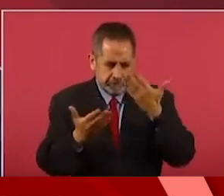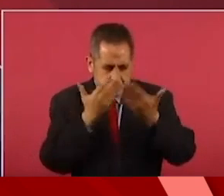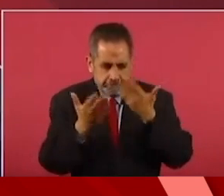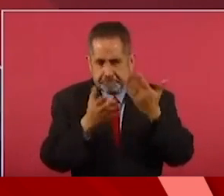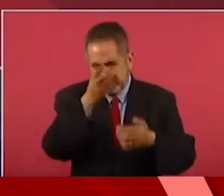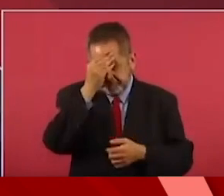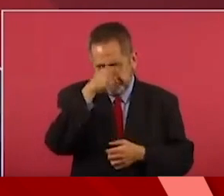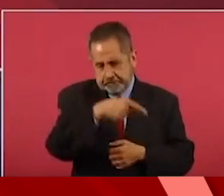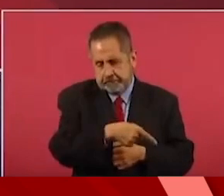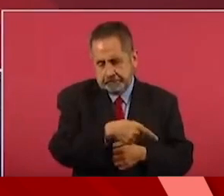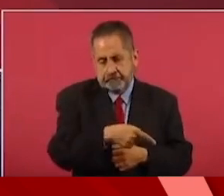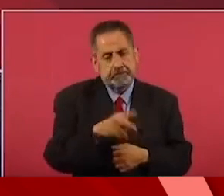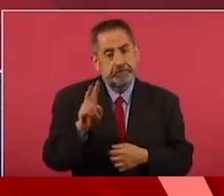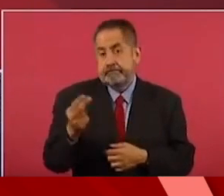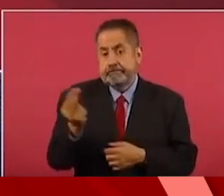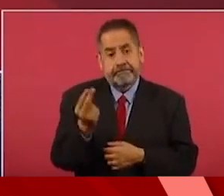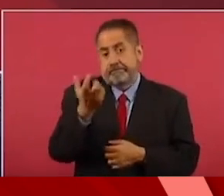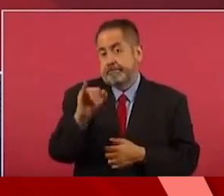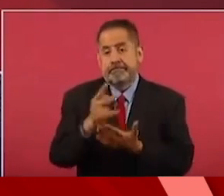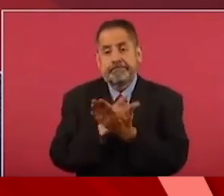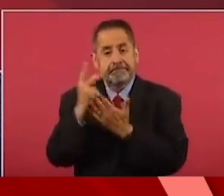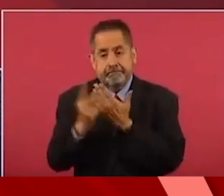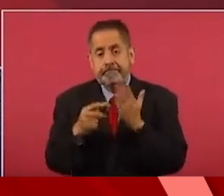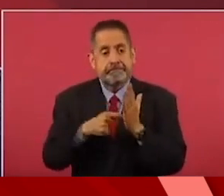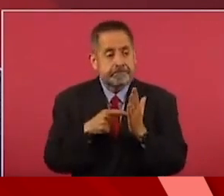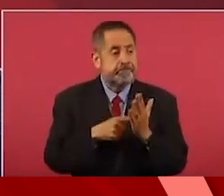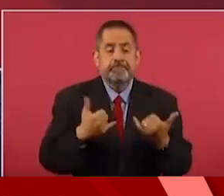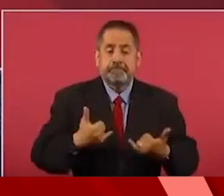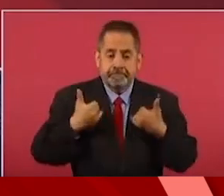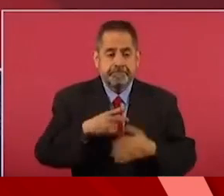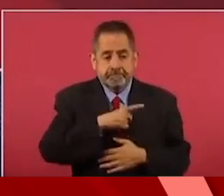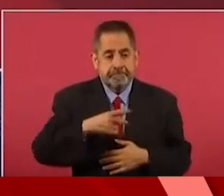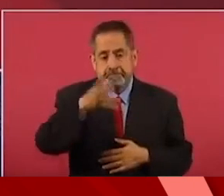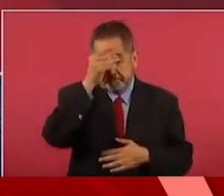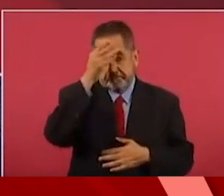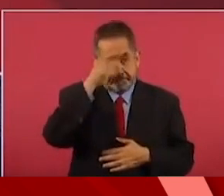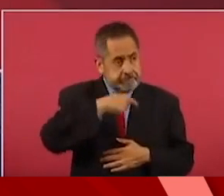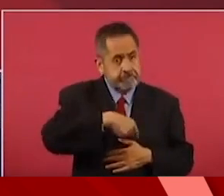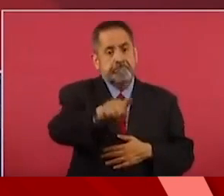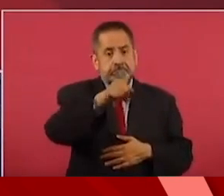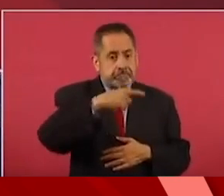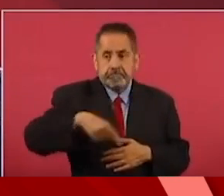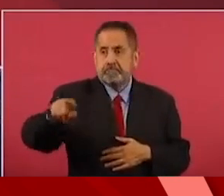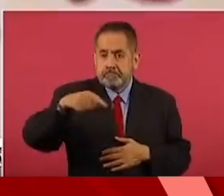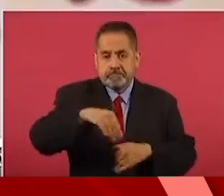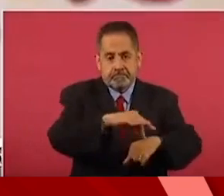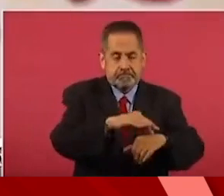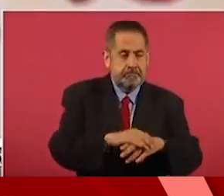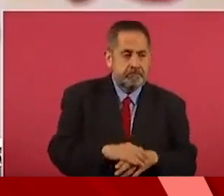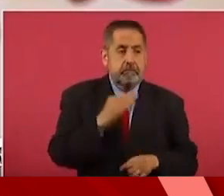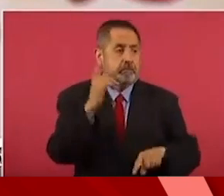una necesidad académica que en principio no se puede cancelar, porque es en el momento